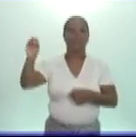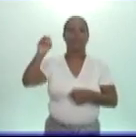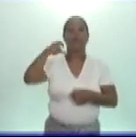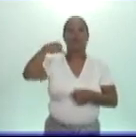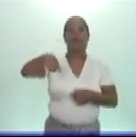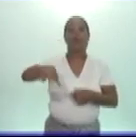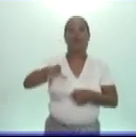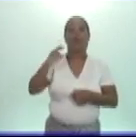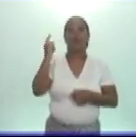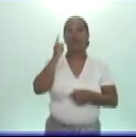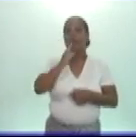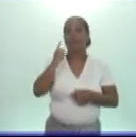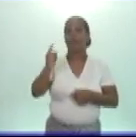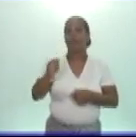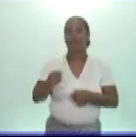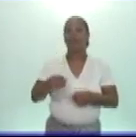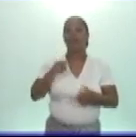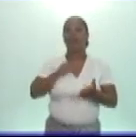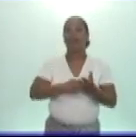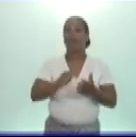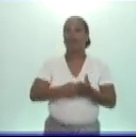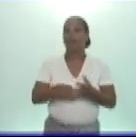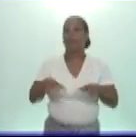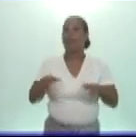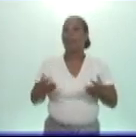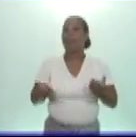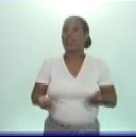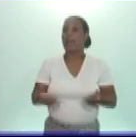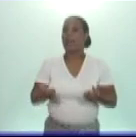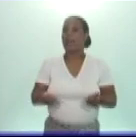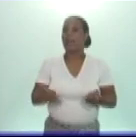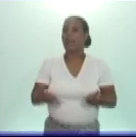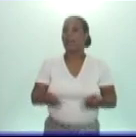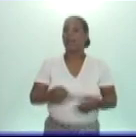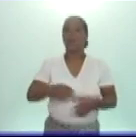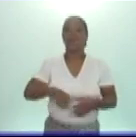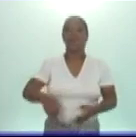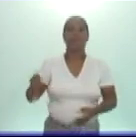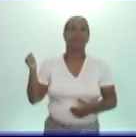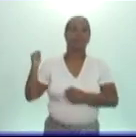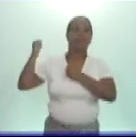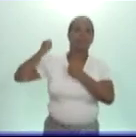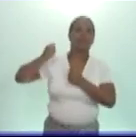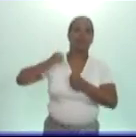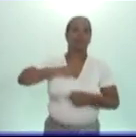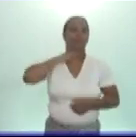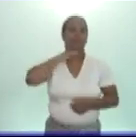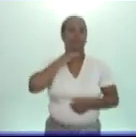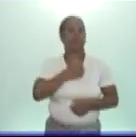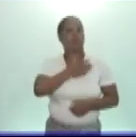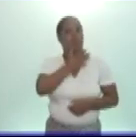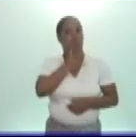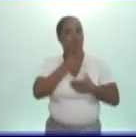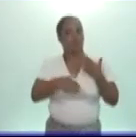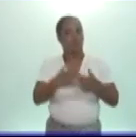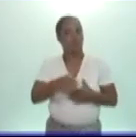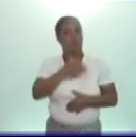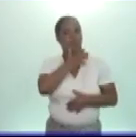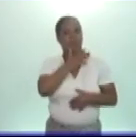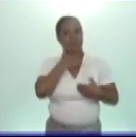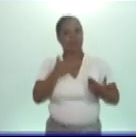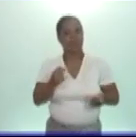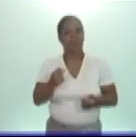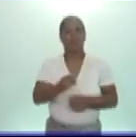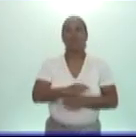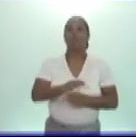saco lleno. Fíjense, son problemas parecidos a los que hemos estado viendo en